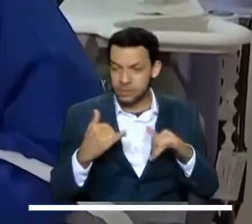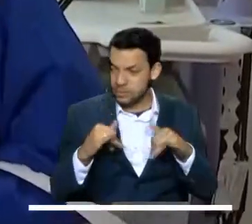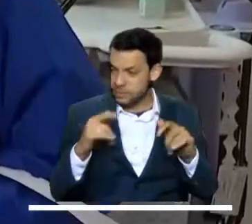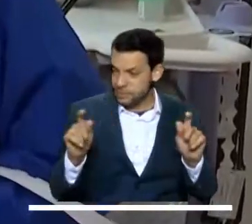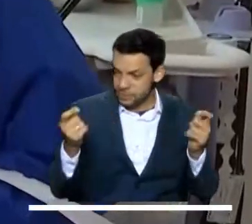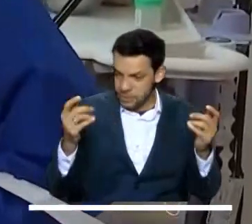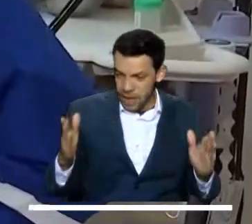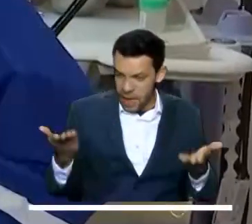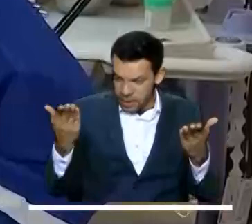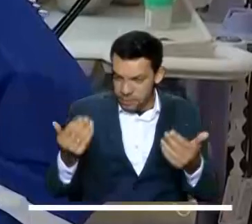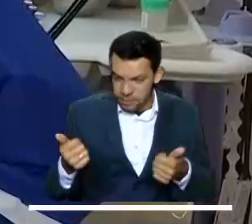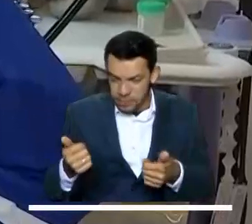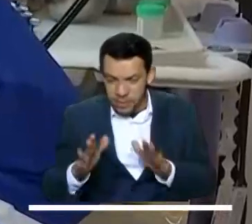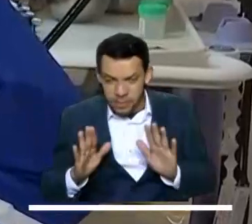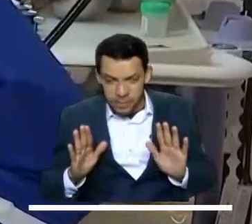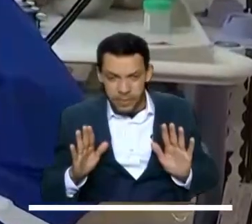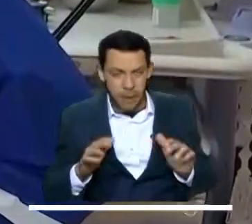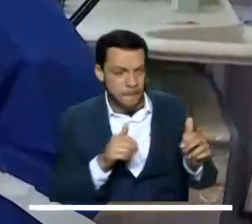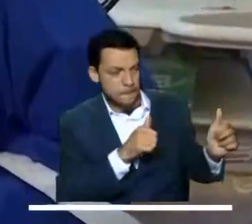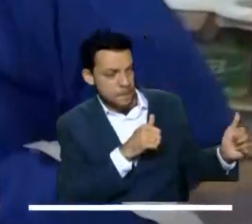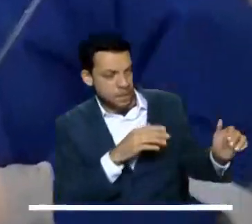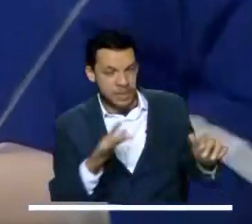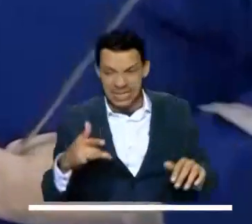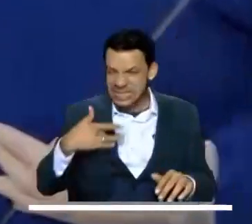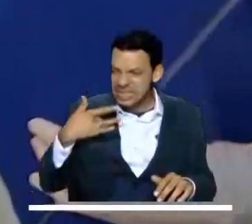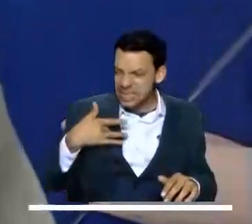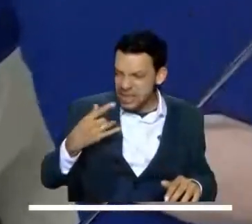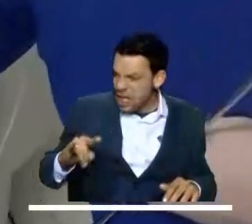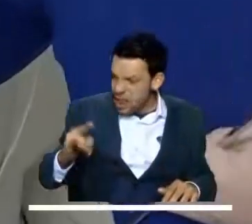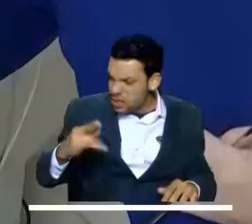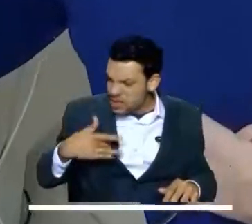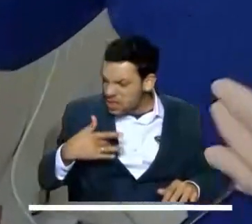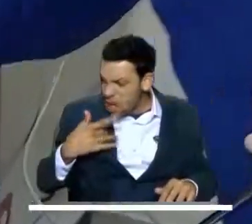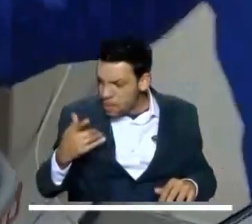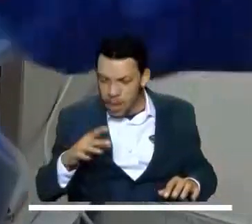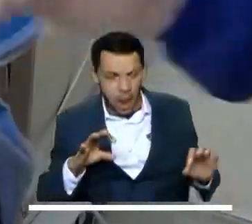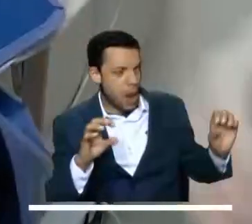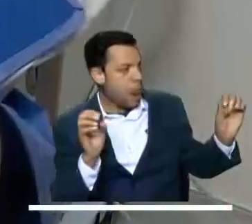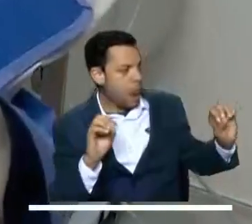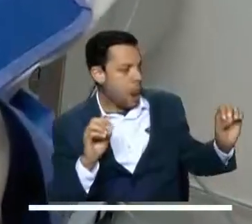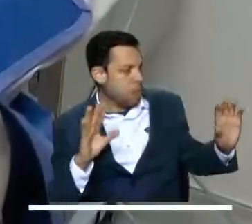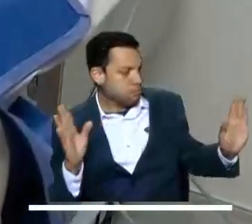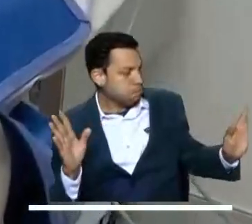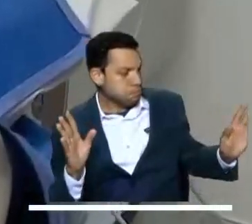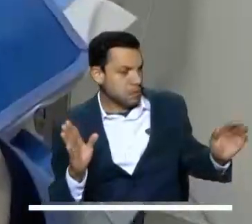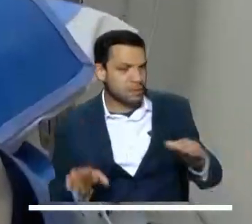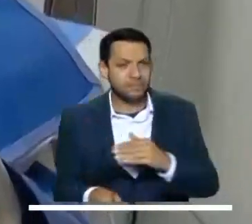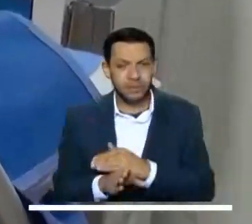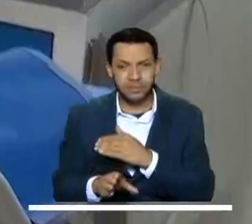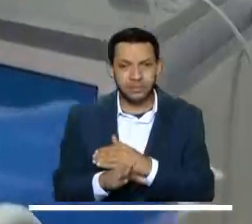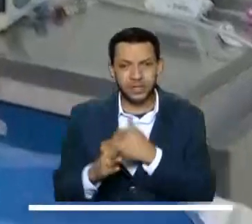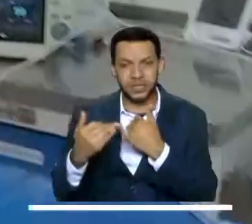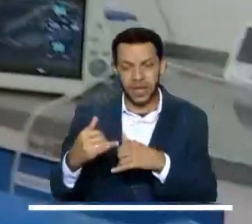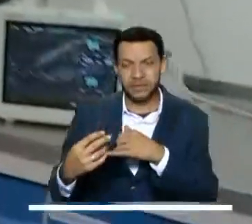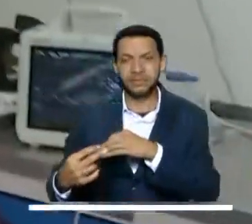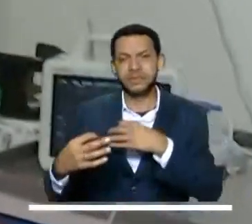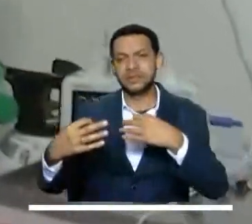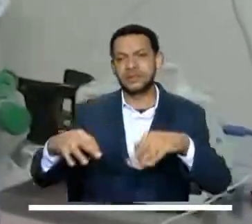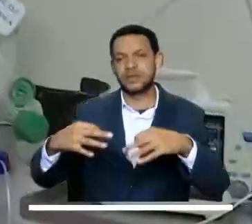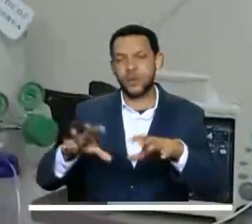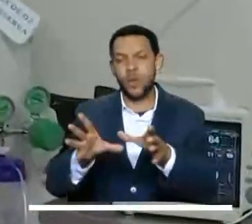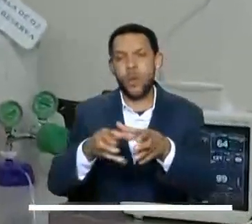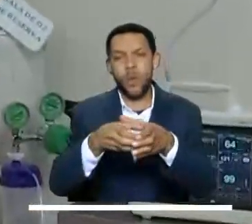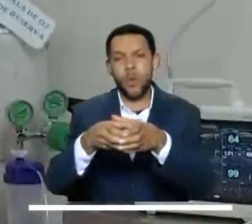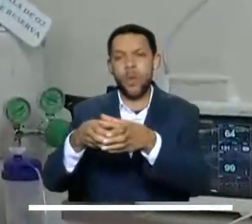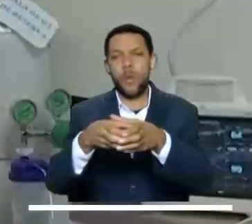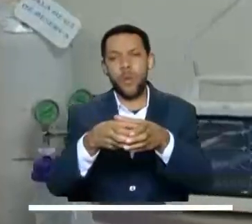Muy bien, muchas gracias. ¿Sintió algo durante la endoscopia? No, miro. Correcto, muy bien. Continuamos entonces. Bueno, como ustedes pueden ver, hay un equipo